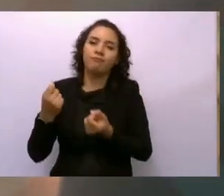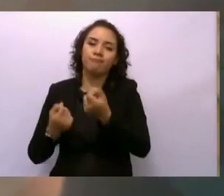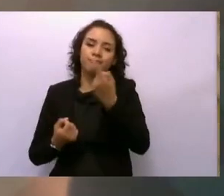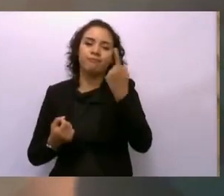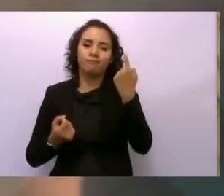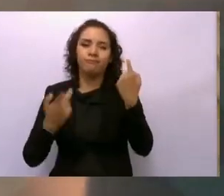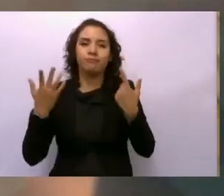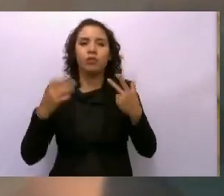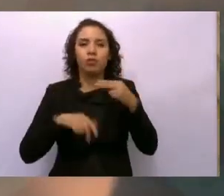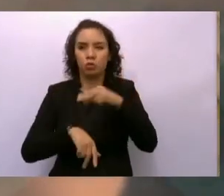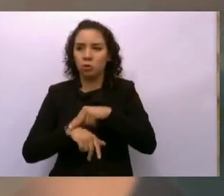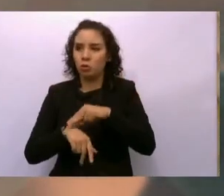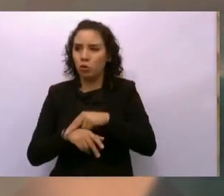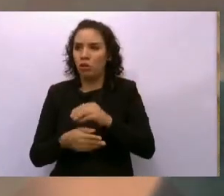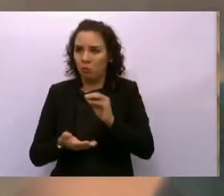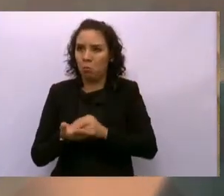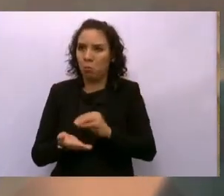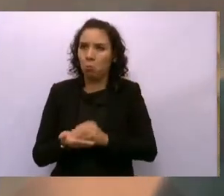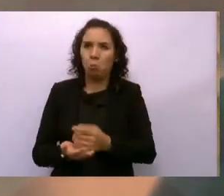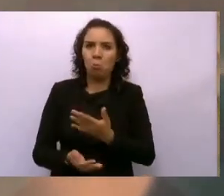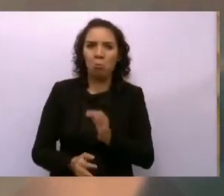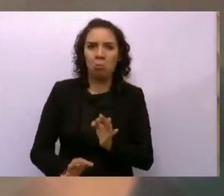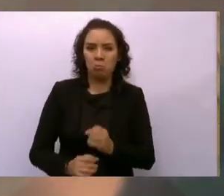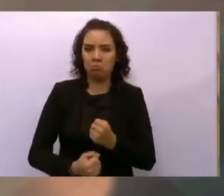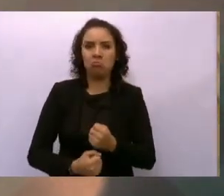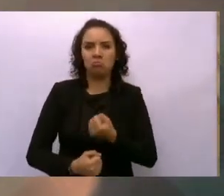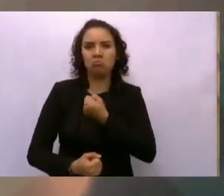están bien todavía de salud